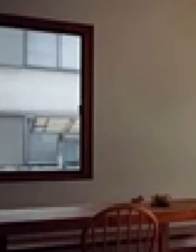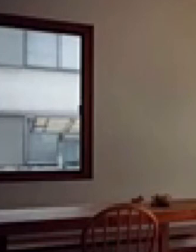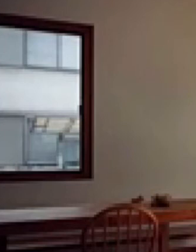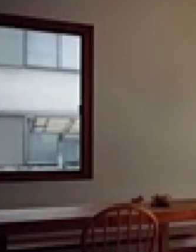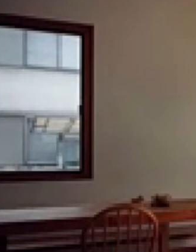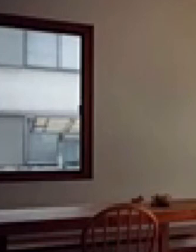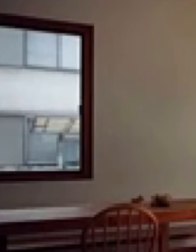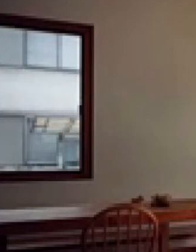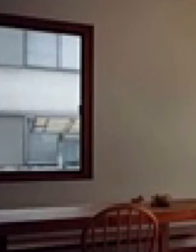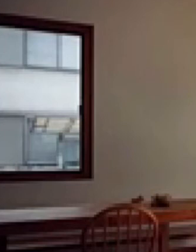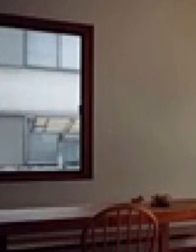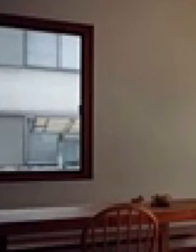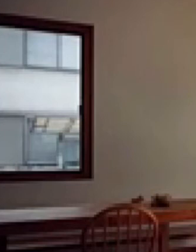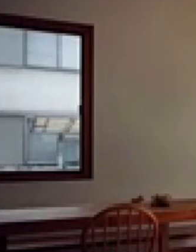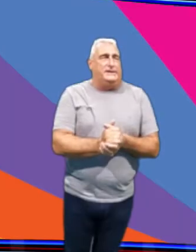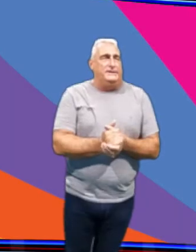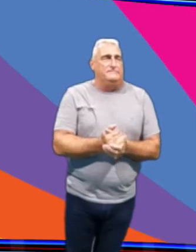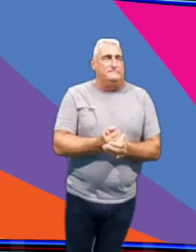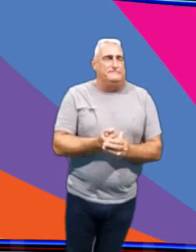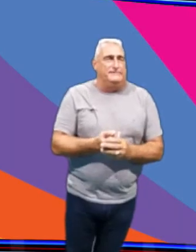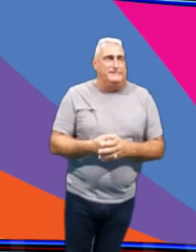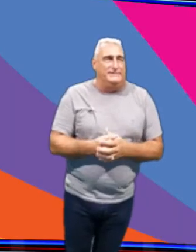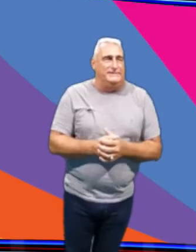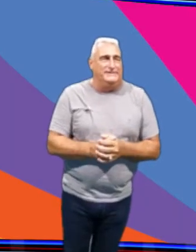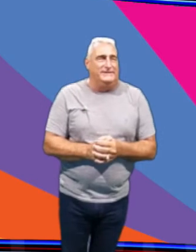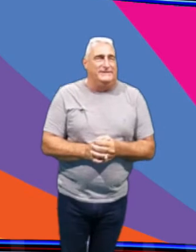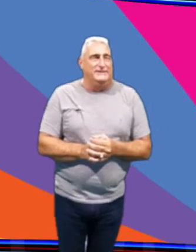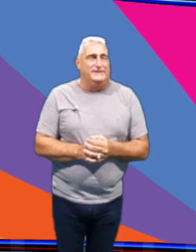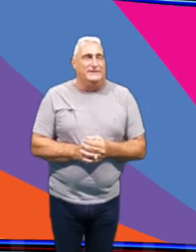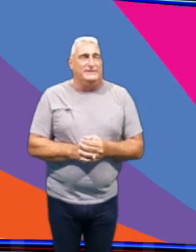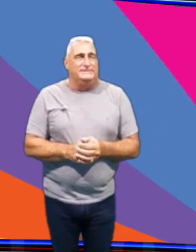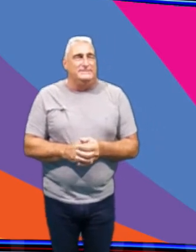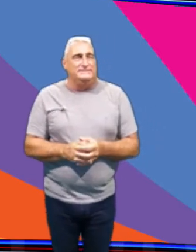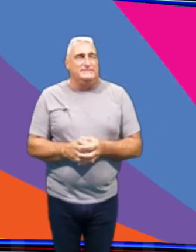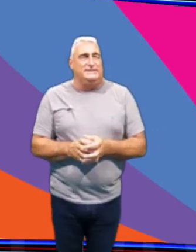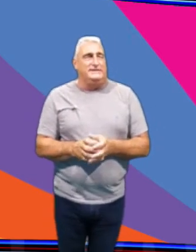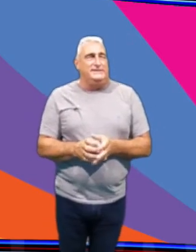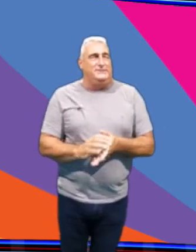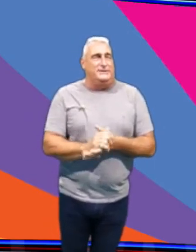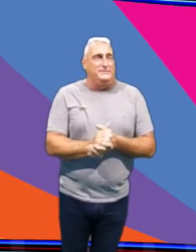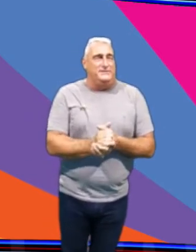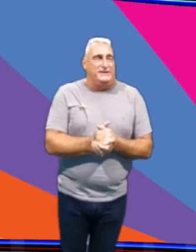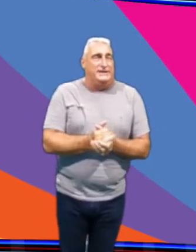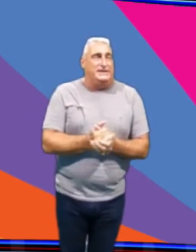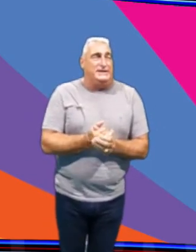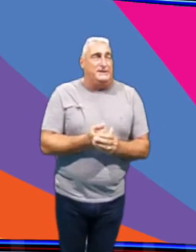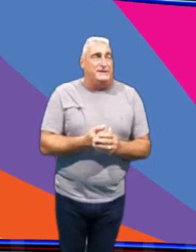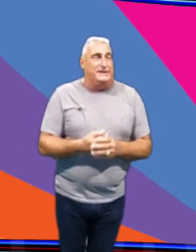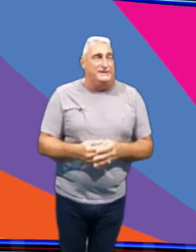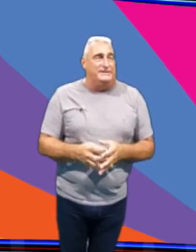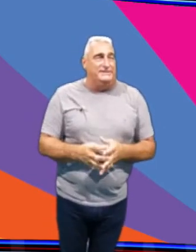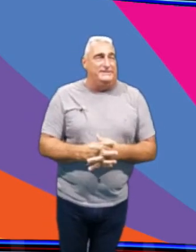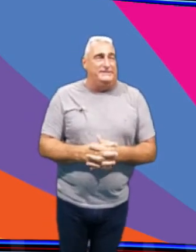Energía verde. La empresa, energía verde. Hidrógeno verde. Sí, hidrógeno verde. Energía